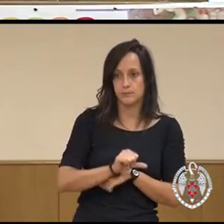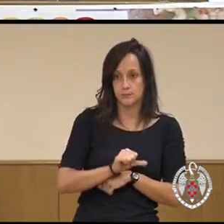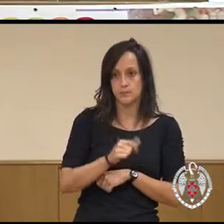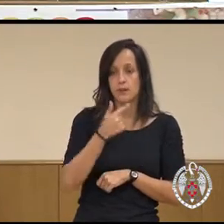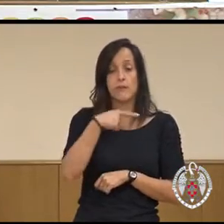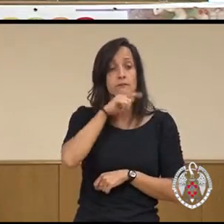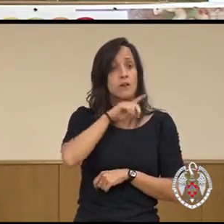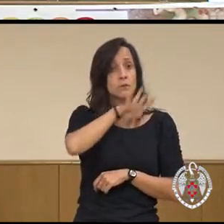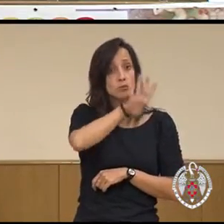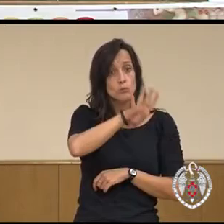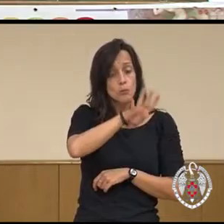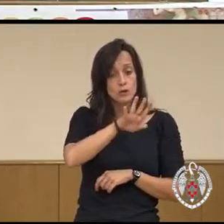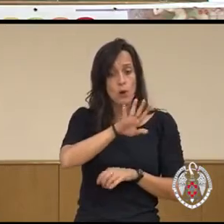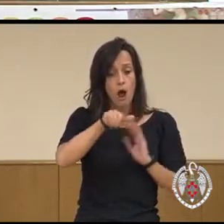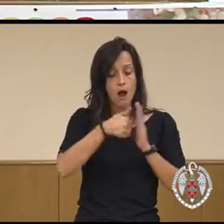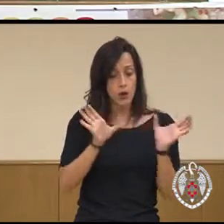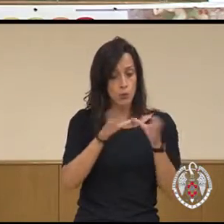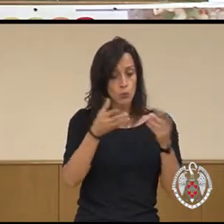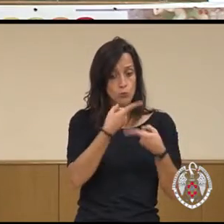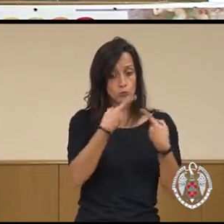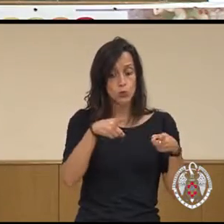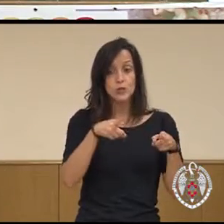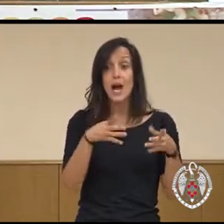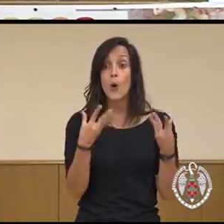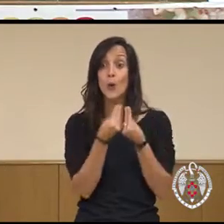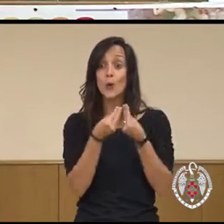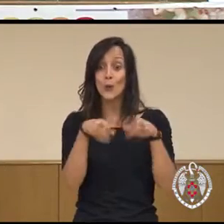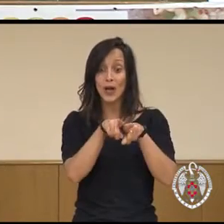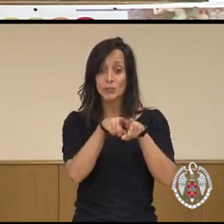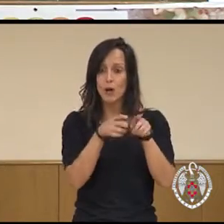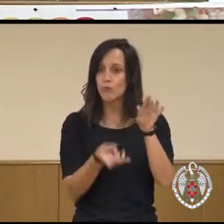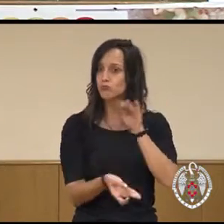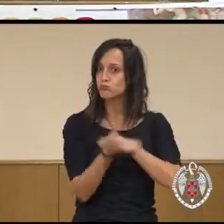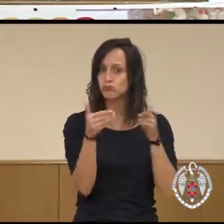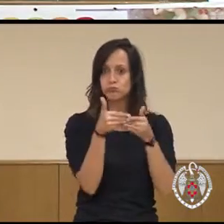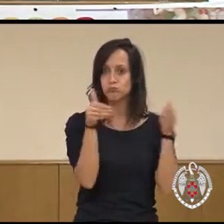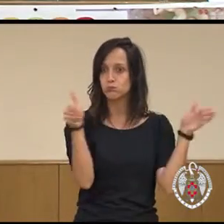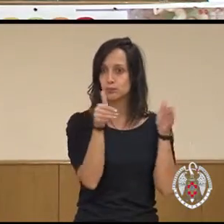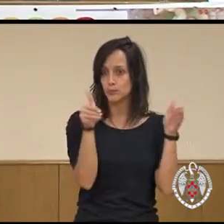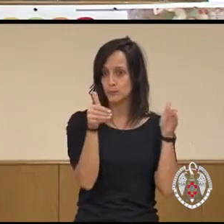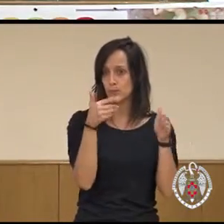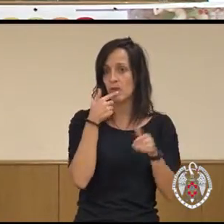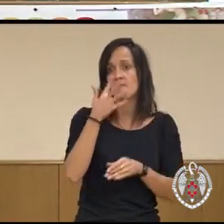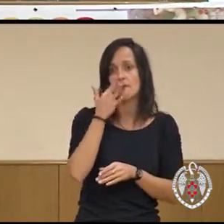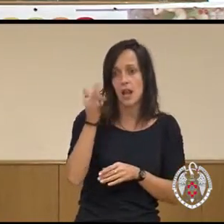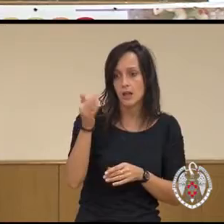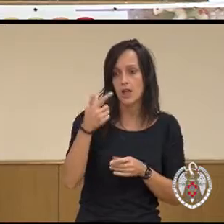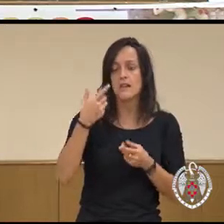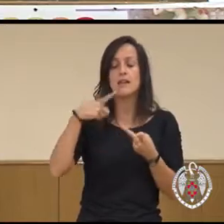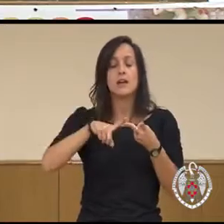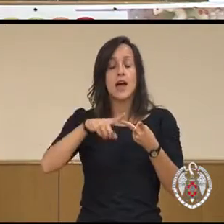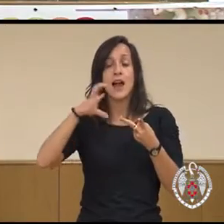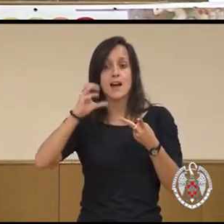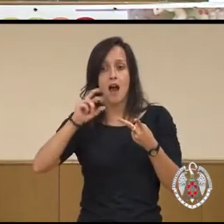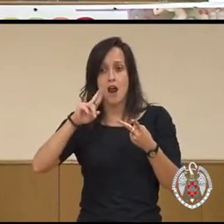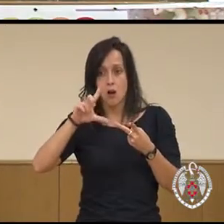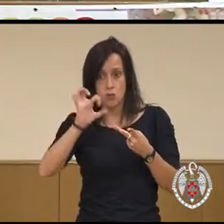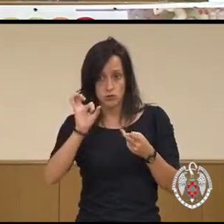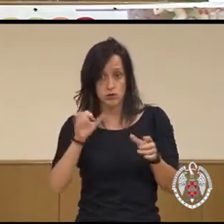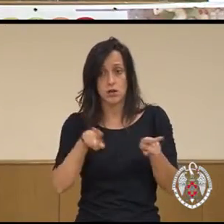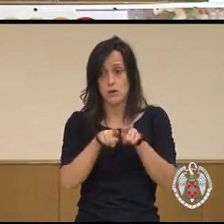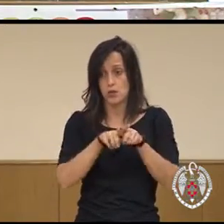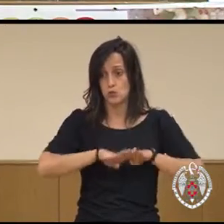creó un grupo de música con sus hermanos, el infante Don Fernando, también representado por Velázquez, y el infante Don Carlos, muy parecido a Felipe